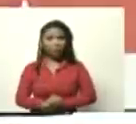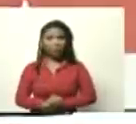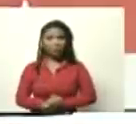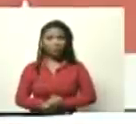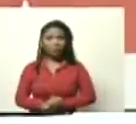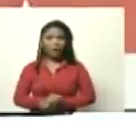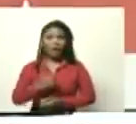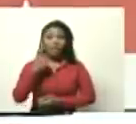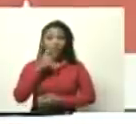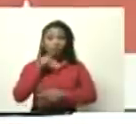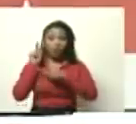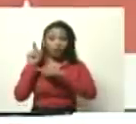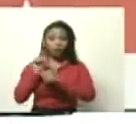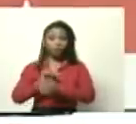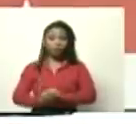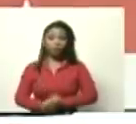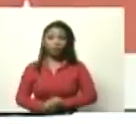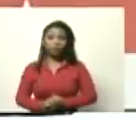Le faltó eso.